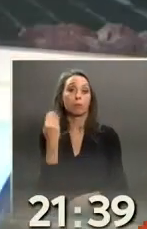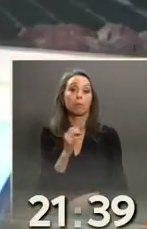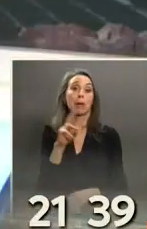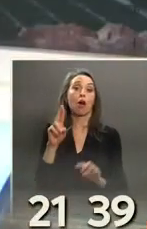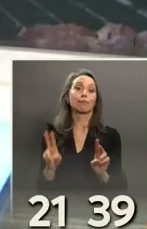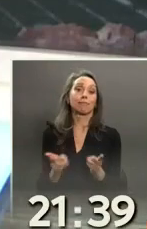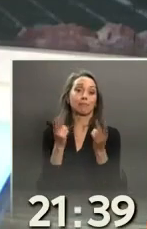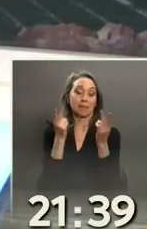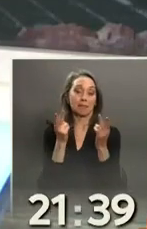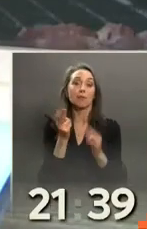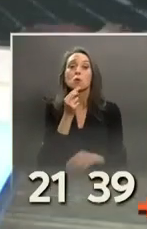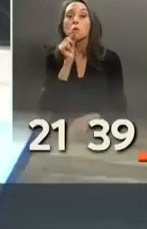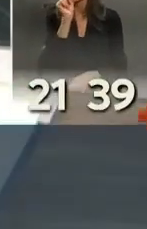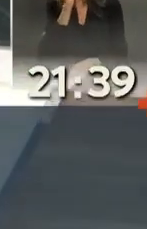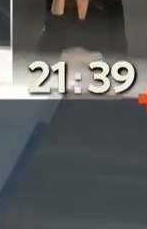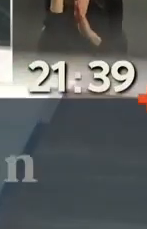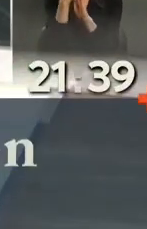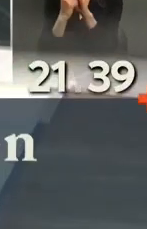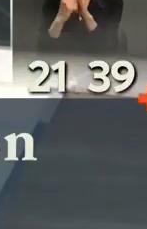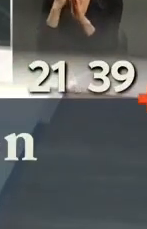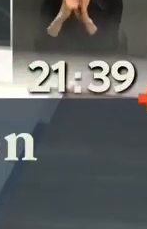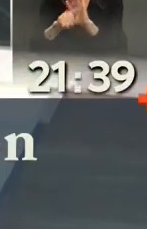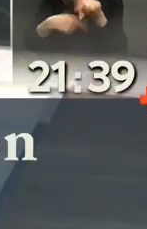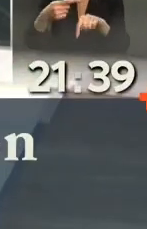queda un poco más de dos meses para el 18 de septiembre y aún no sé